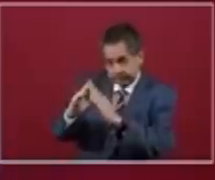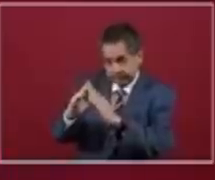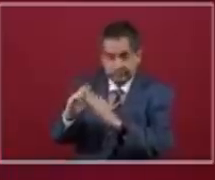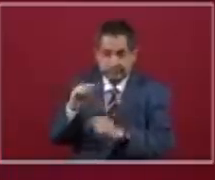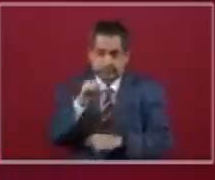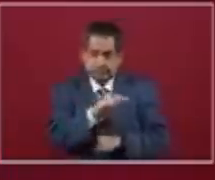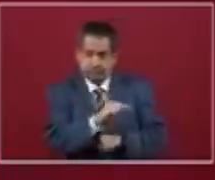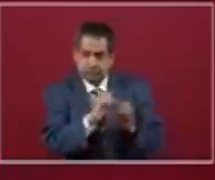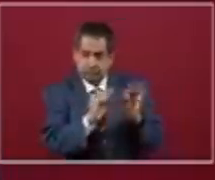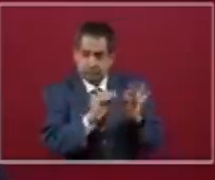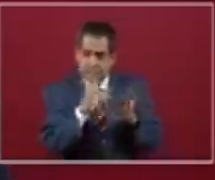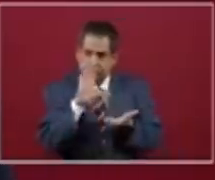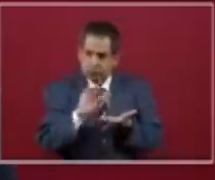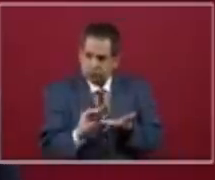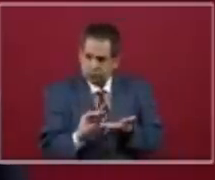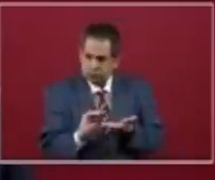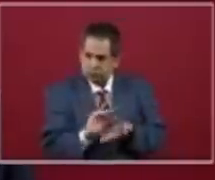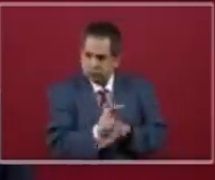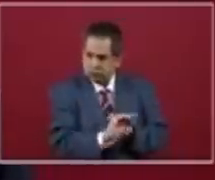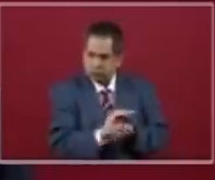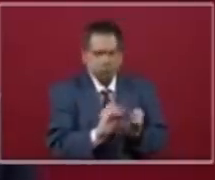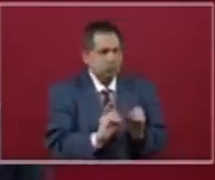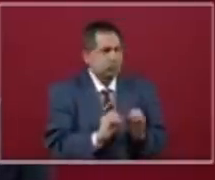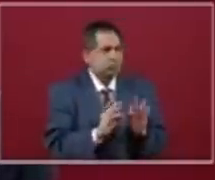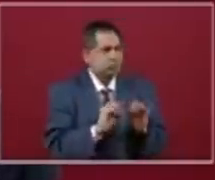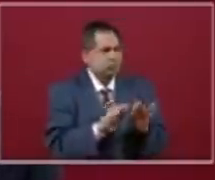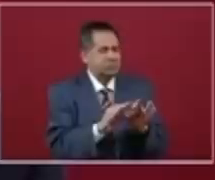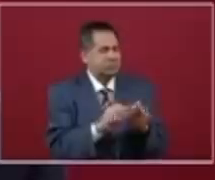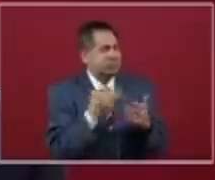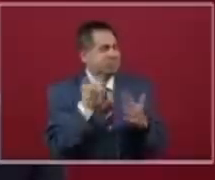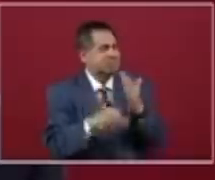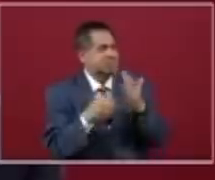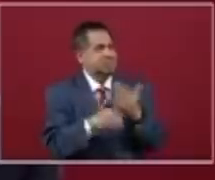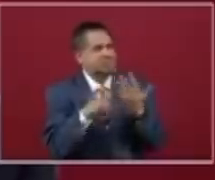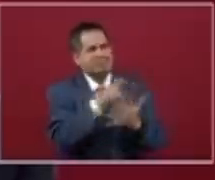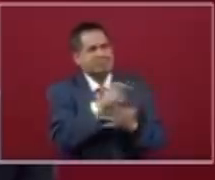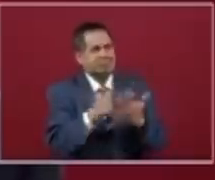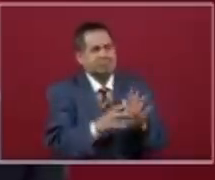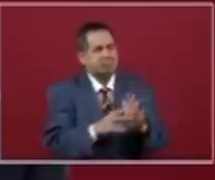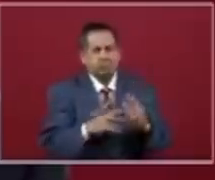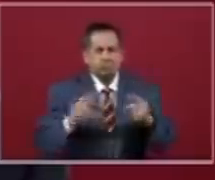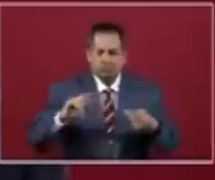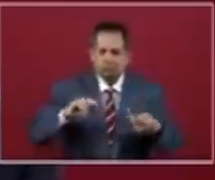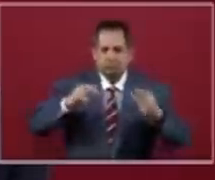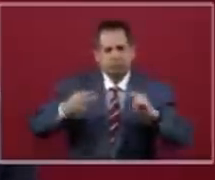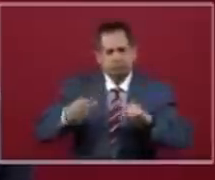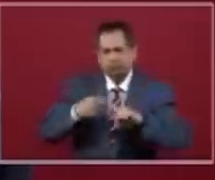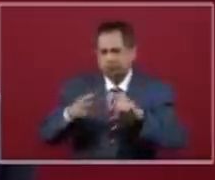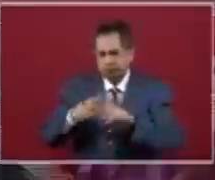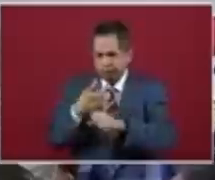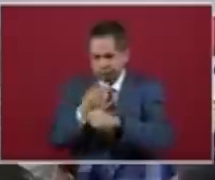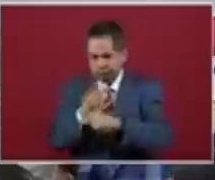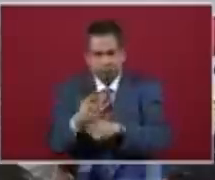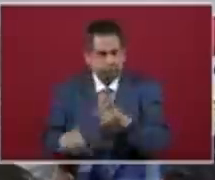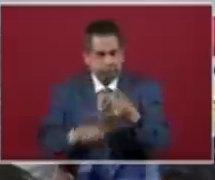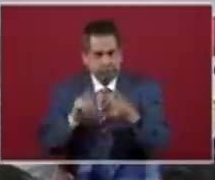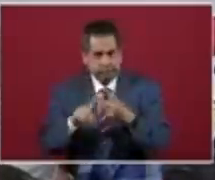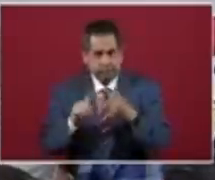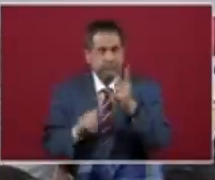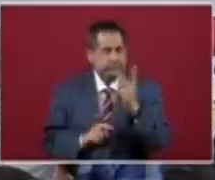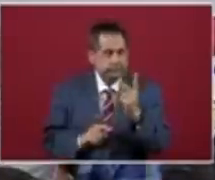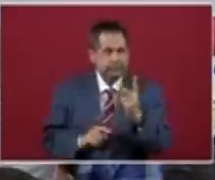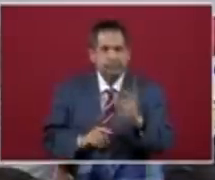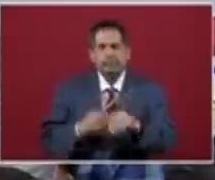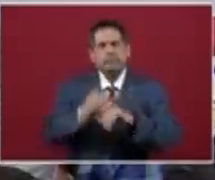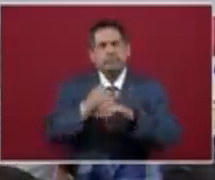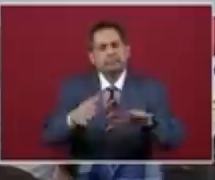en cambio tengamos edificios consulares con muchas carencias. Vamos a hacer un ajuste en eso. Segundo, vamos a empezar a